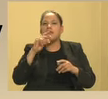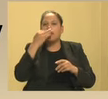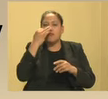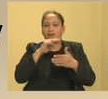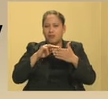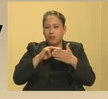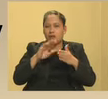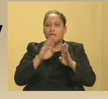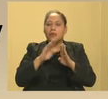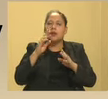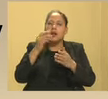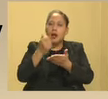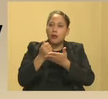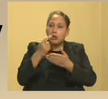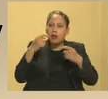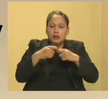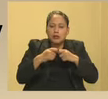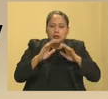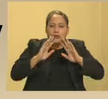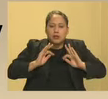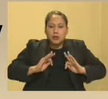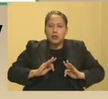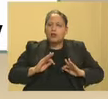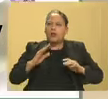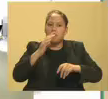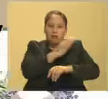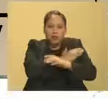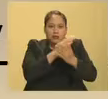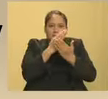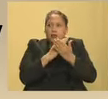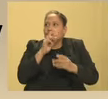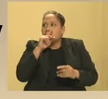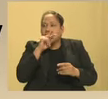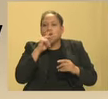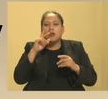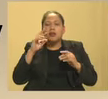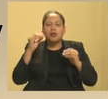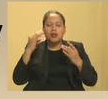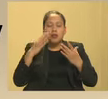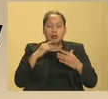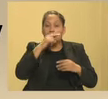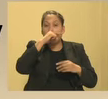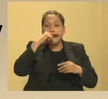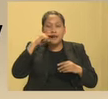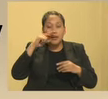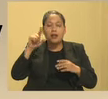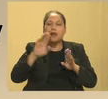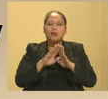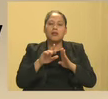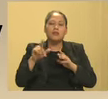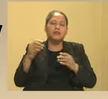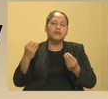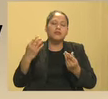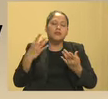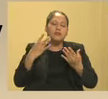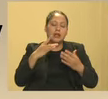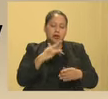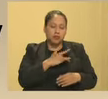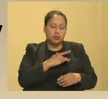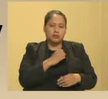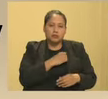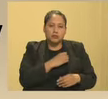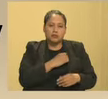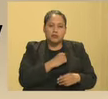combatir el insomnio, el nerviosismo, la presión y la inquietud. La canela, que estimula las funciones